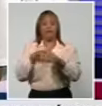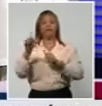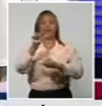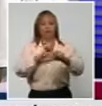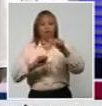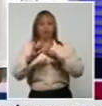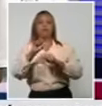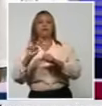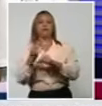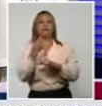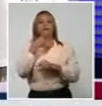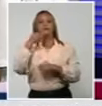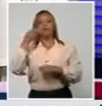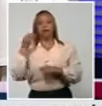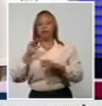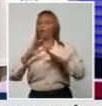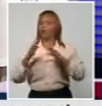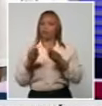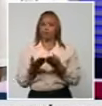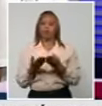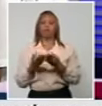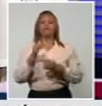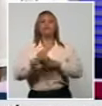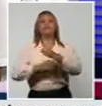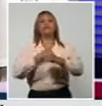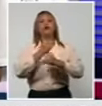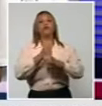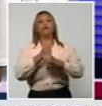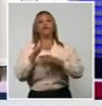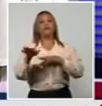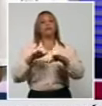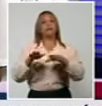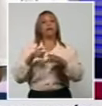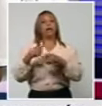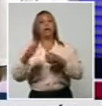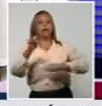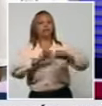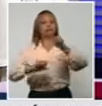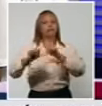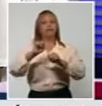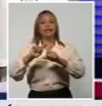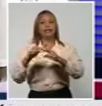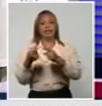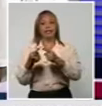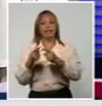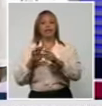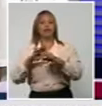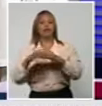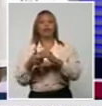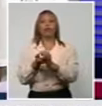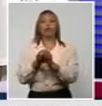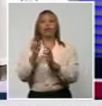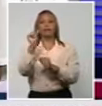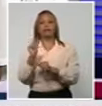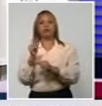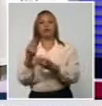el alcohol, el cloro fundamentalmente, se preparan las soluciones y todas, sobre todo aquellas que llevan un nivel de manipulación